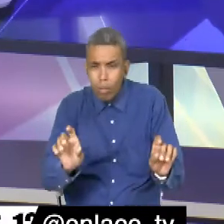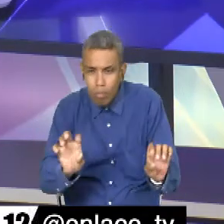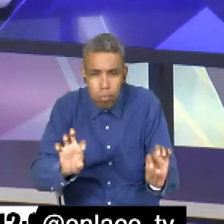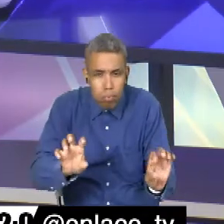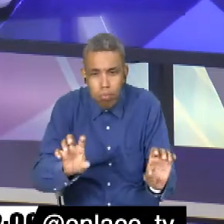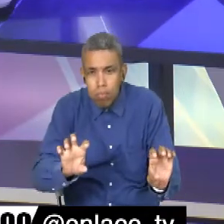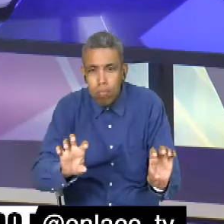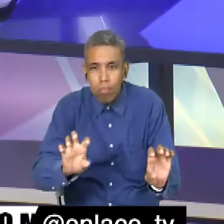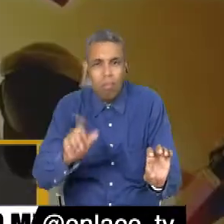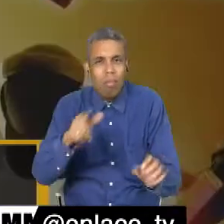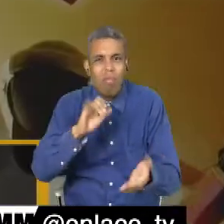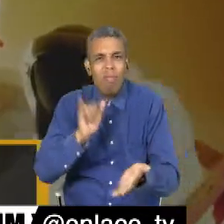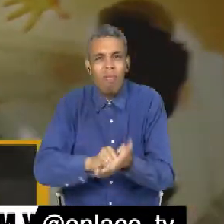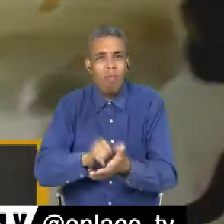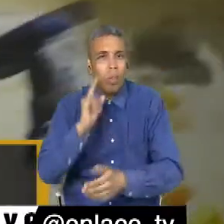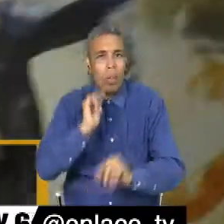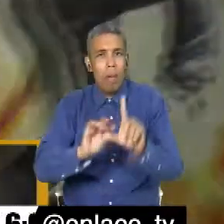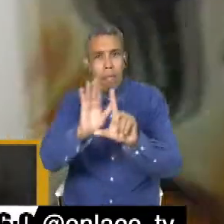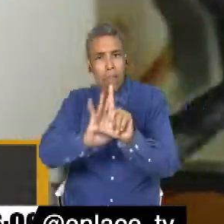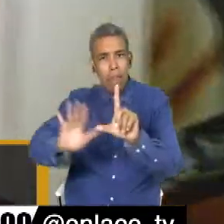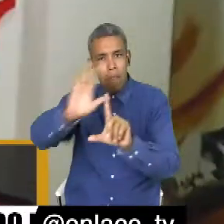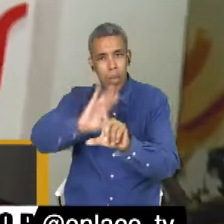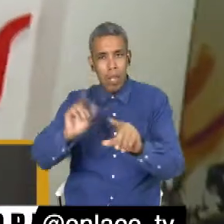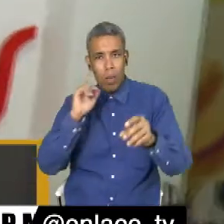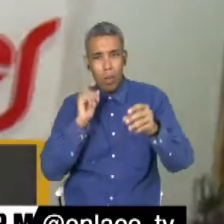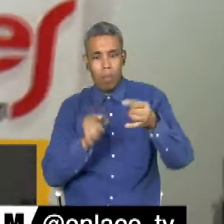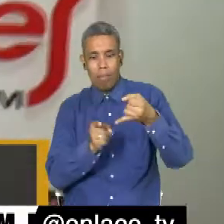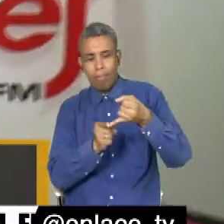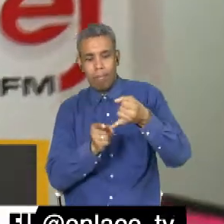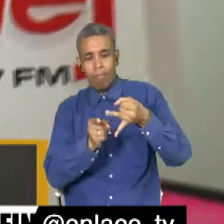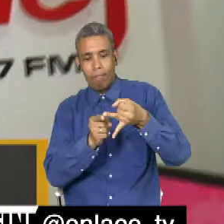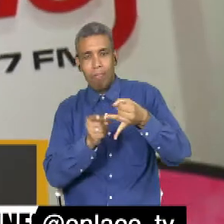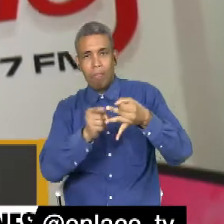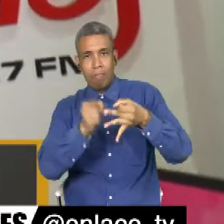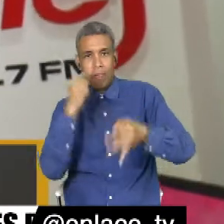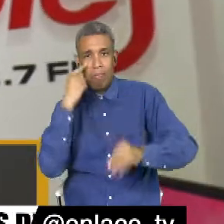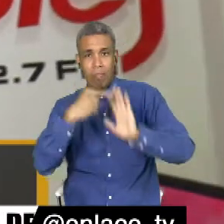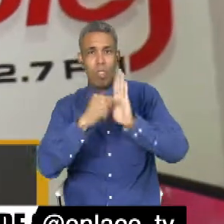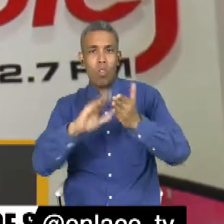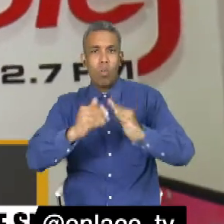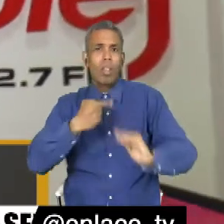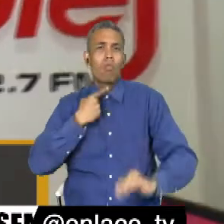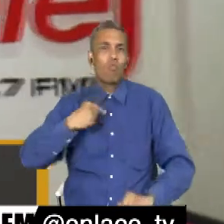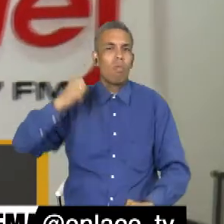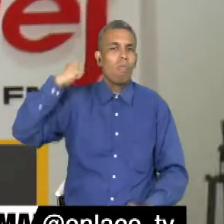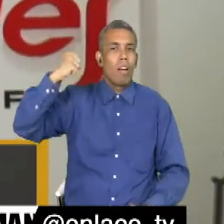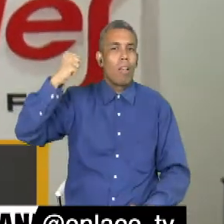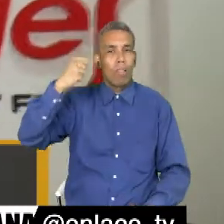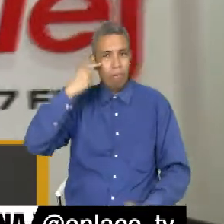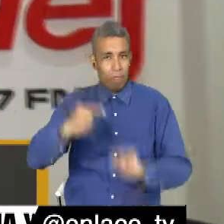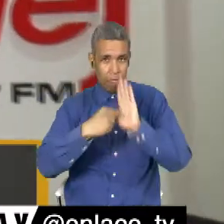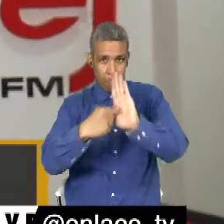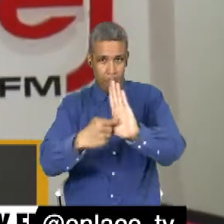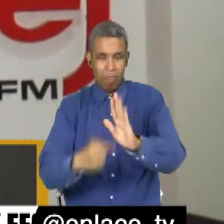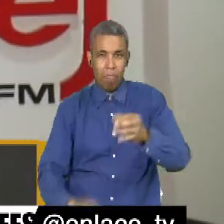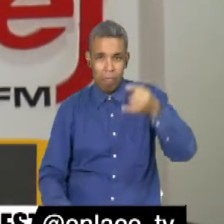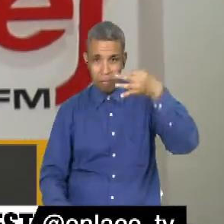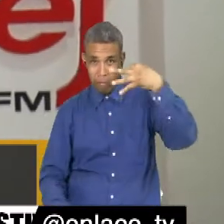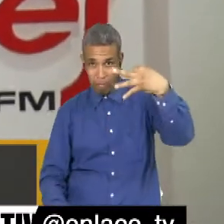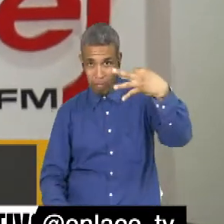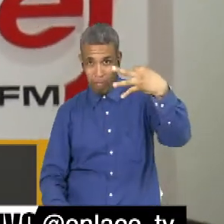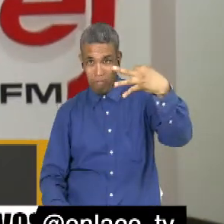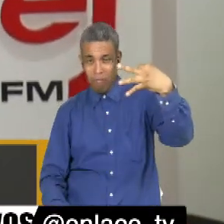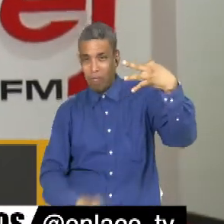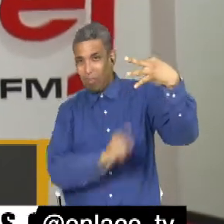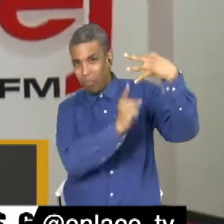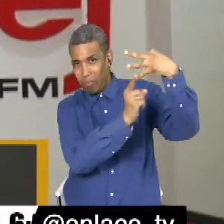Estéreo. Un saludo muy especial para todos los televidentes de Enlace Noticias. Aquí estamos una vez más con el top 3 de las canciones más sonadas durante esta semana.